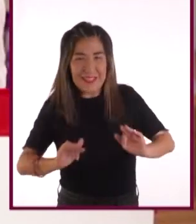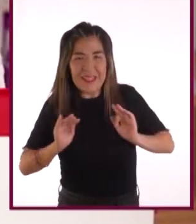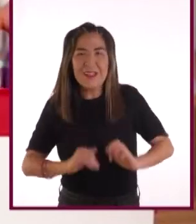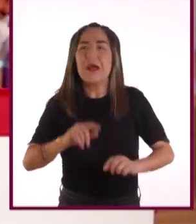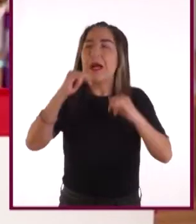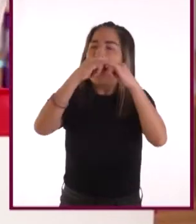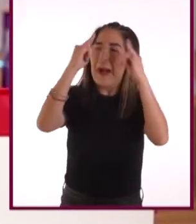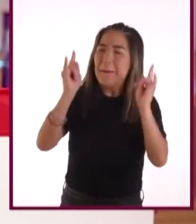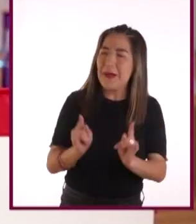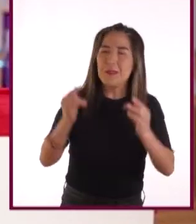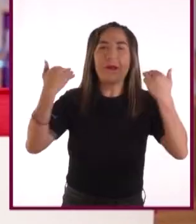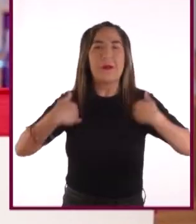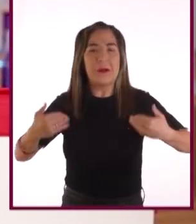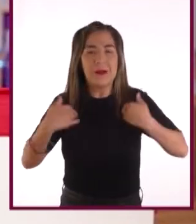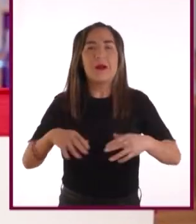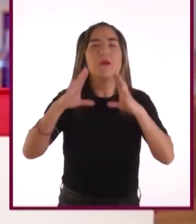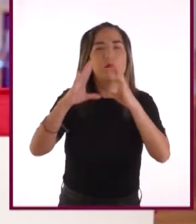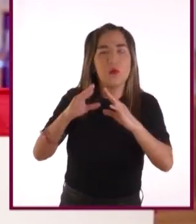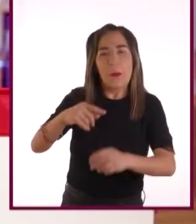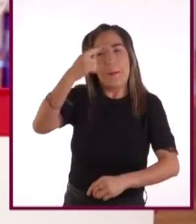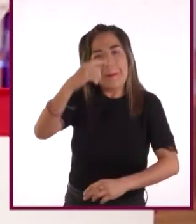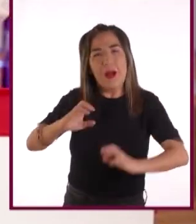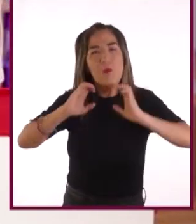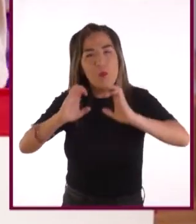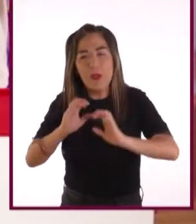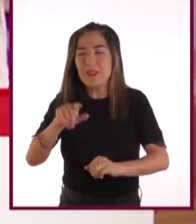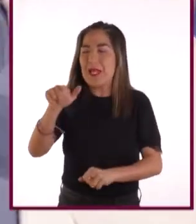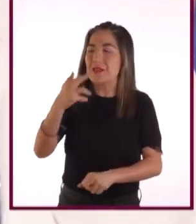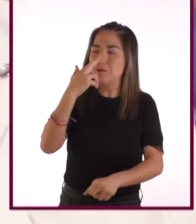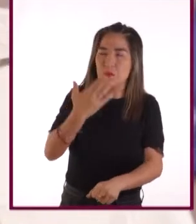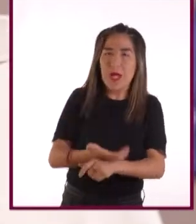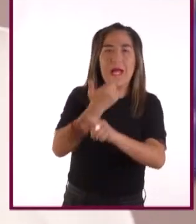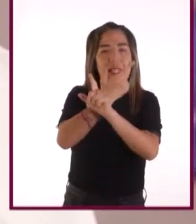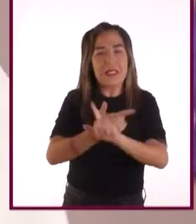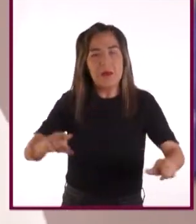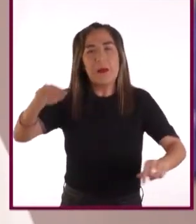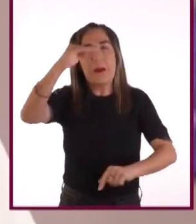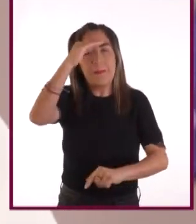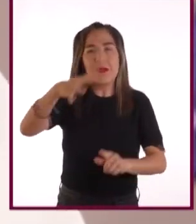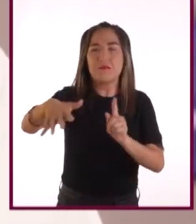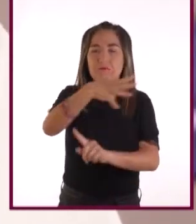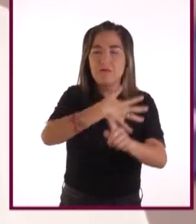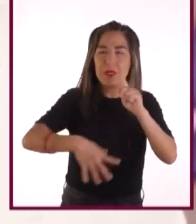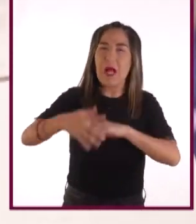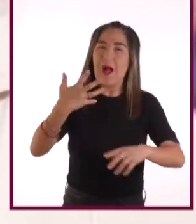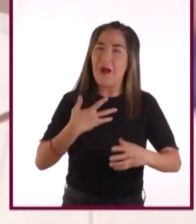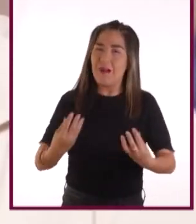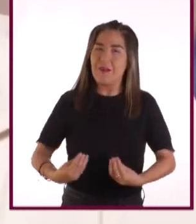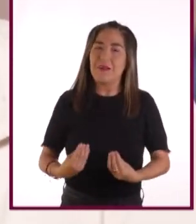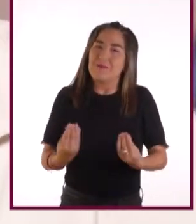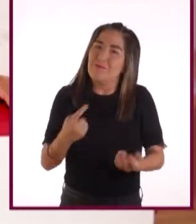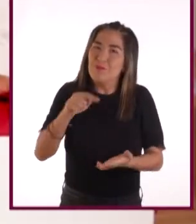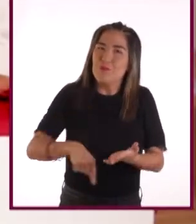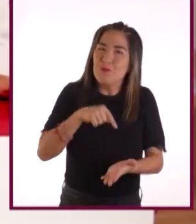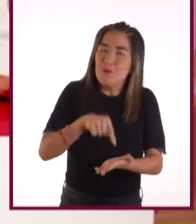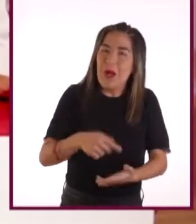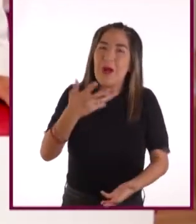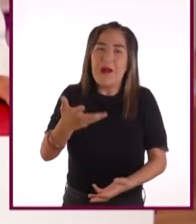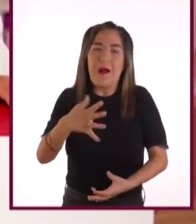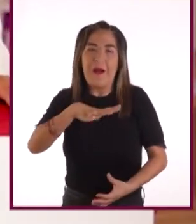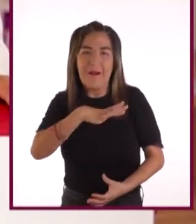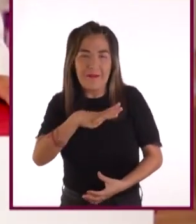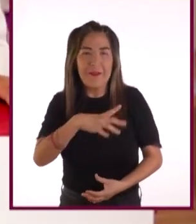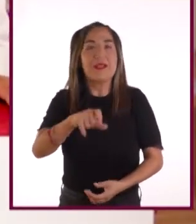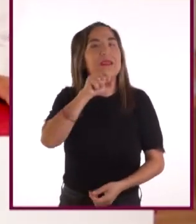Tranquilízate, hermana. En los campamentos de este tipo les enseñan a cuidarse, a hacerse responsables, libres y conscientes del medio en el que se encuentran, Y bueno,